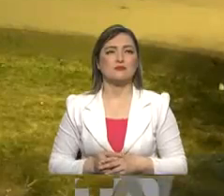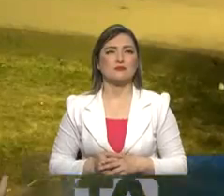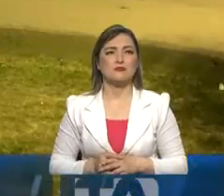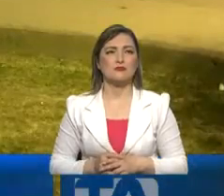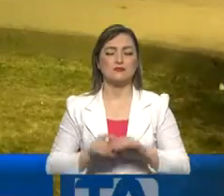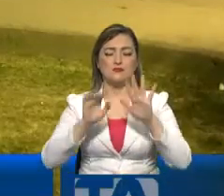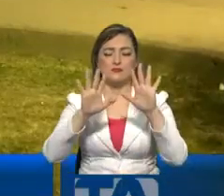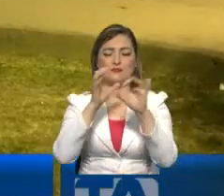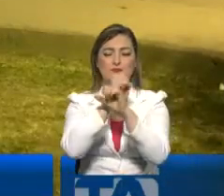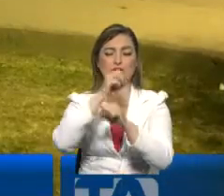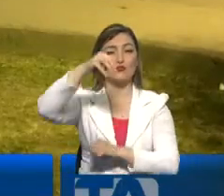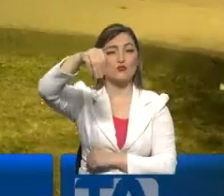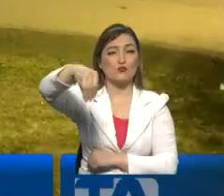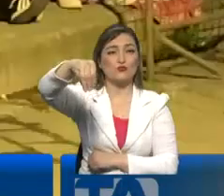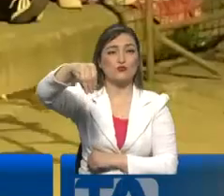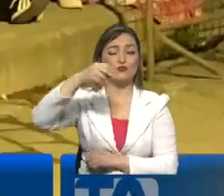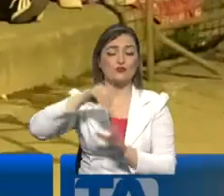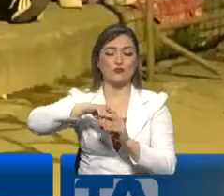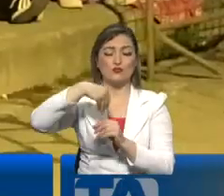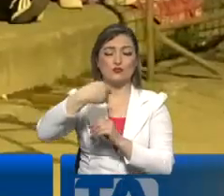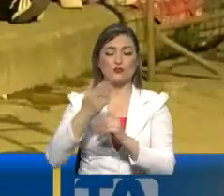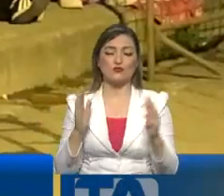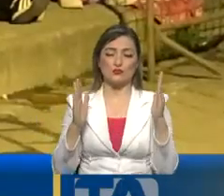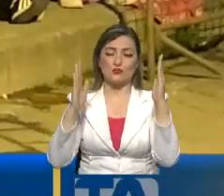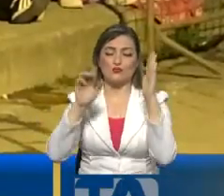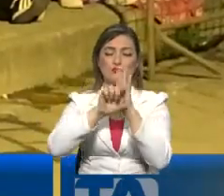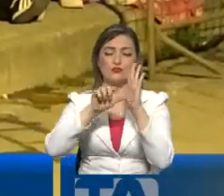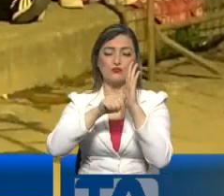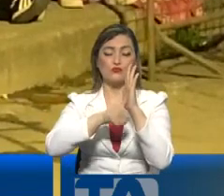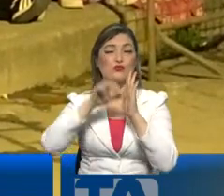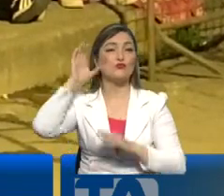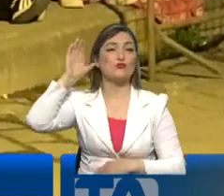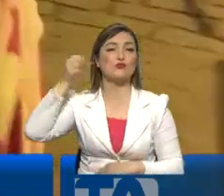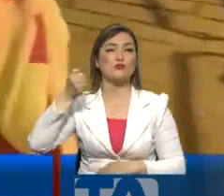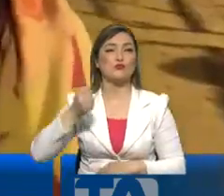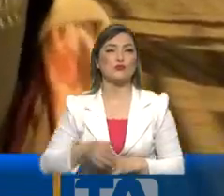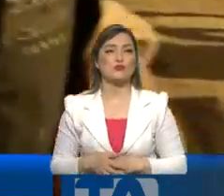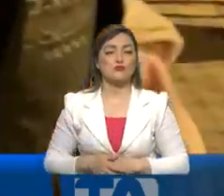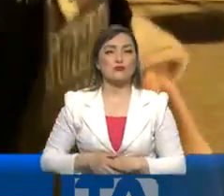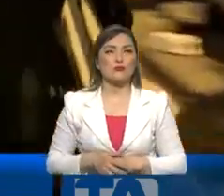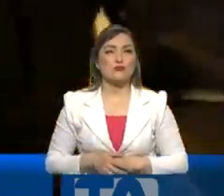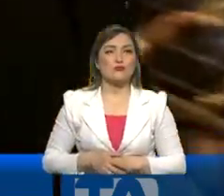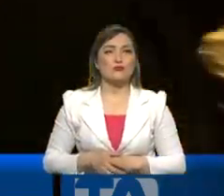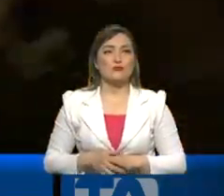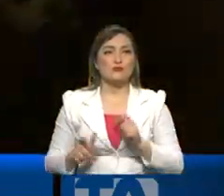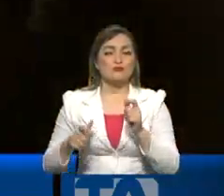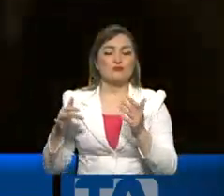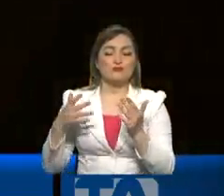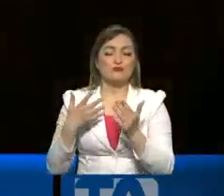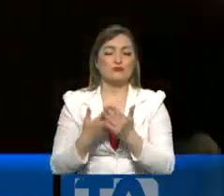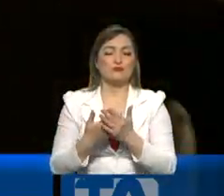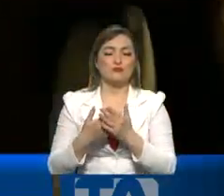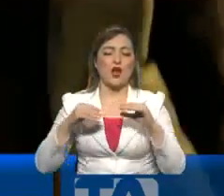Eran las 10 de la noche de este martes y así lucían los exteriores del registro civil en Cuenca. La gente seguía llegando con cartones,